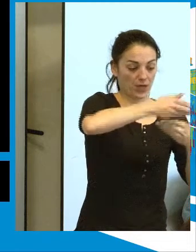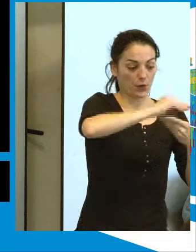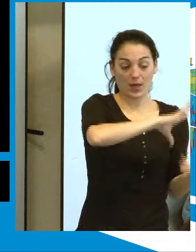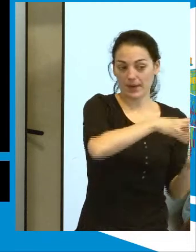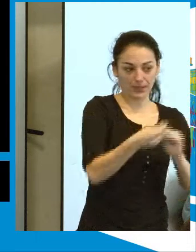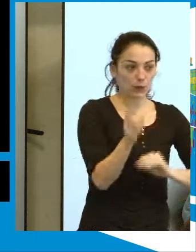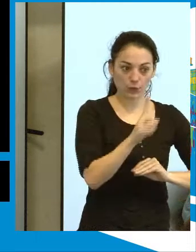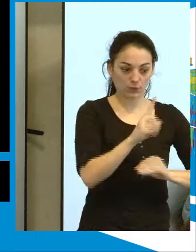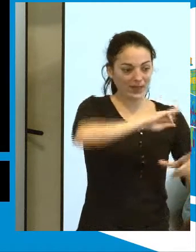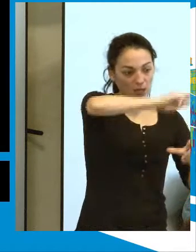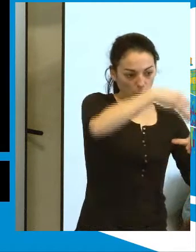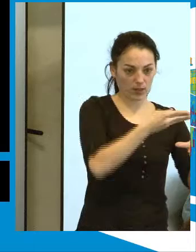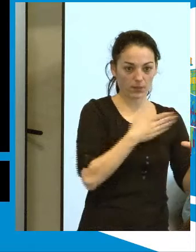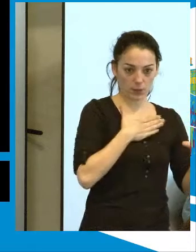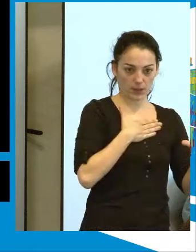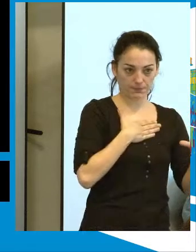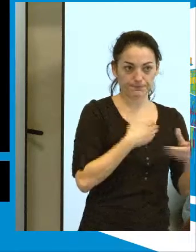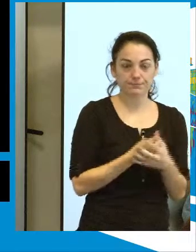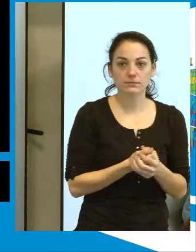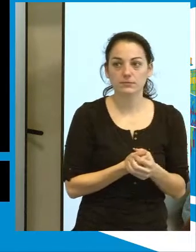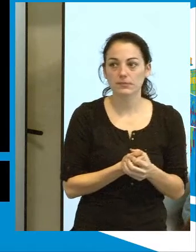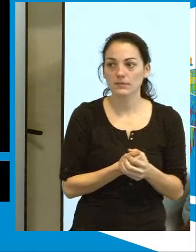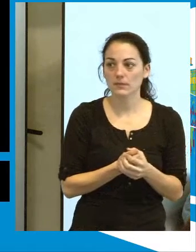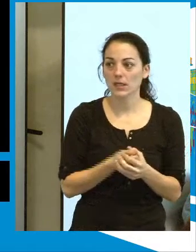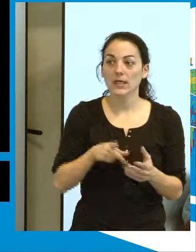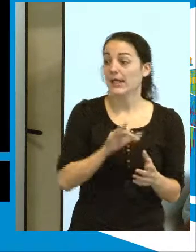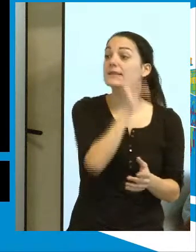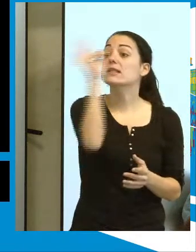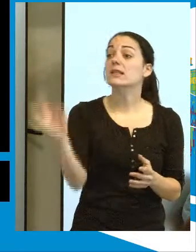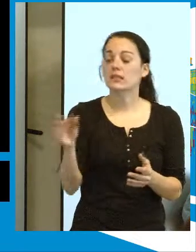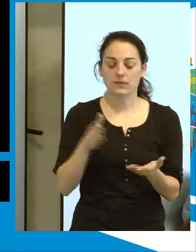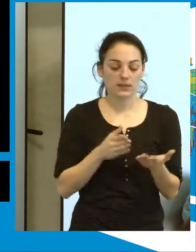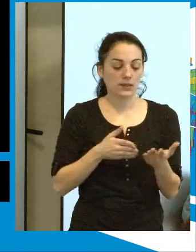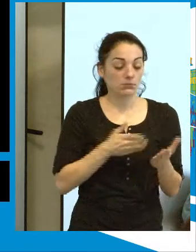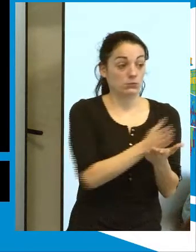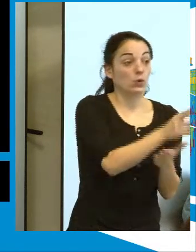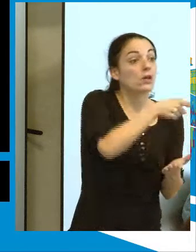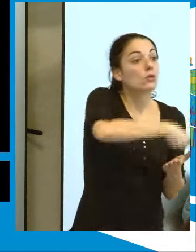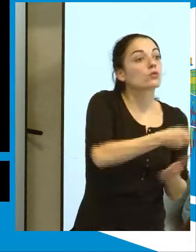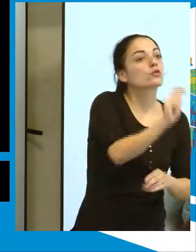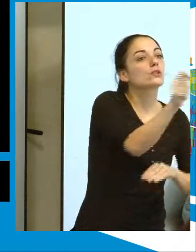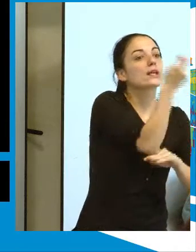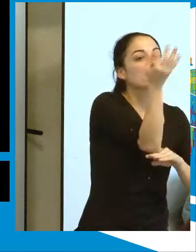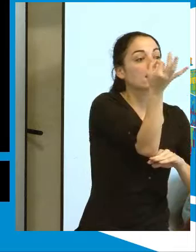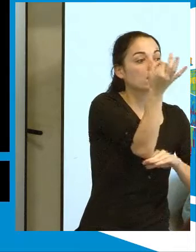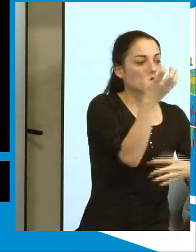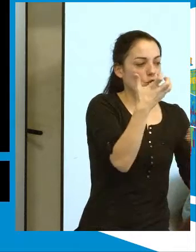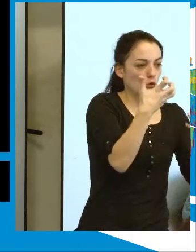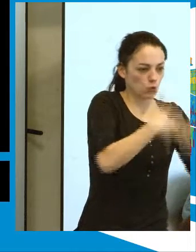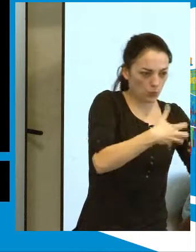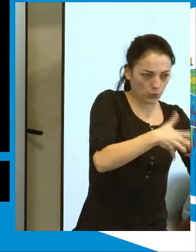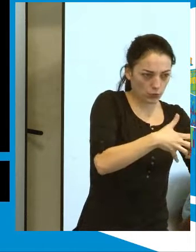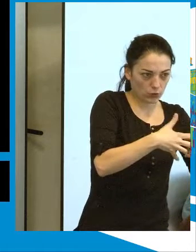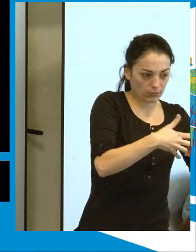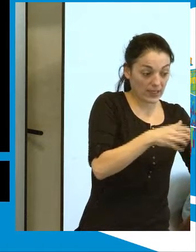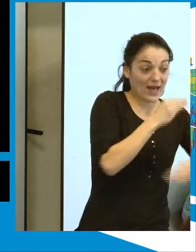que nos permita navegar. Entonces, por un lado tenemos, pasa si quieres ya la siguiente, Sebas, por un lado lo que hemos conseguido es un motor